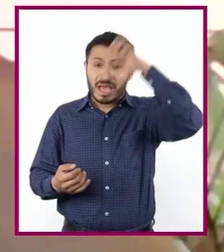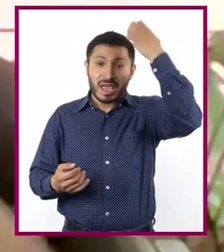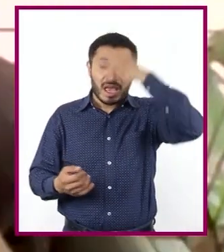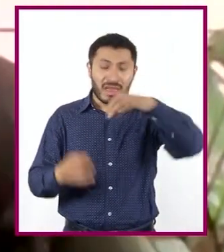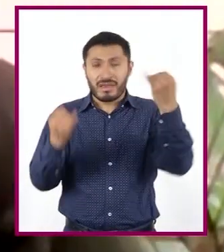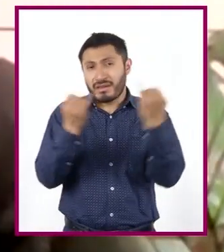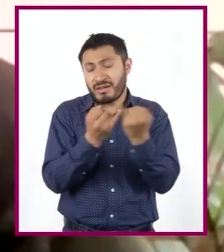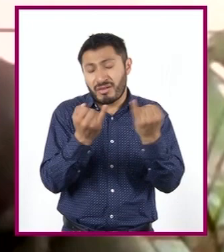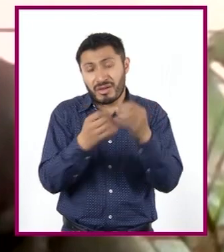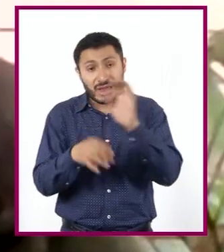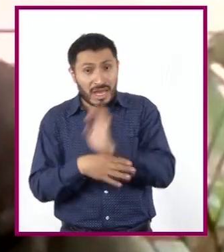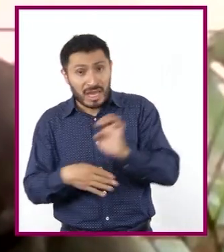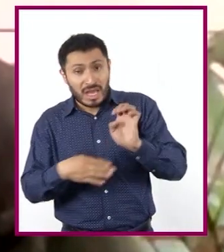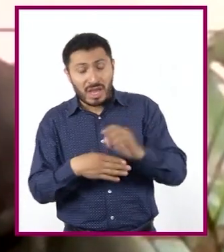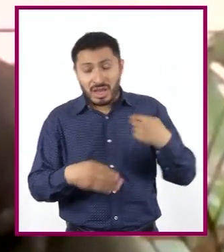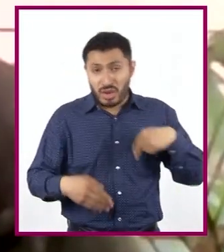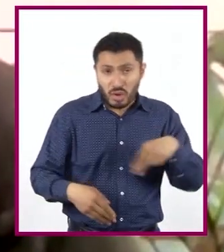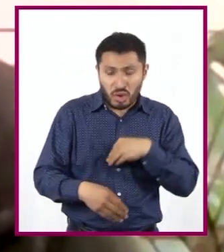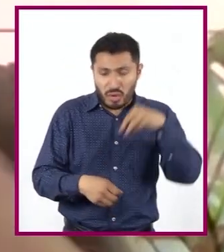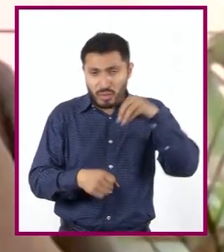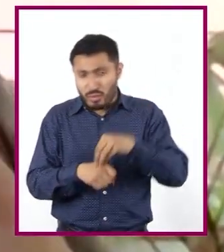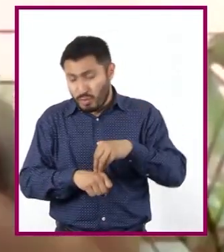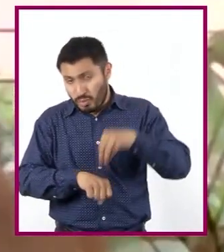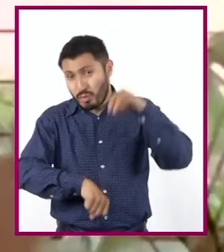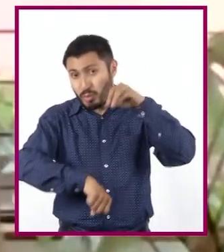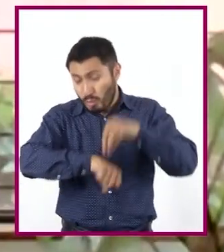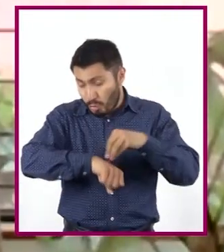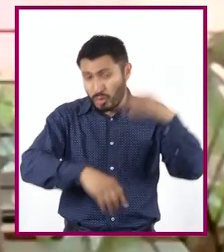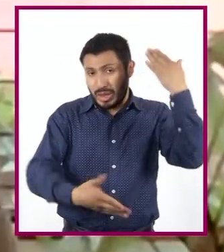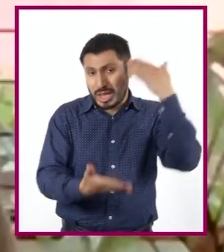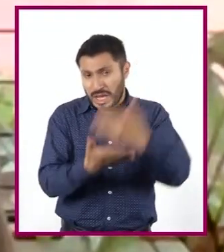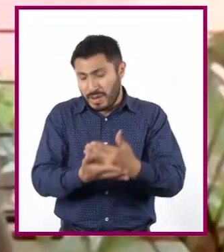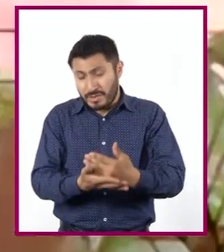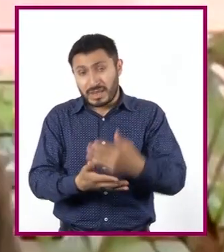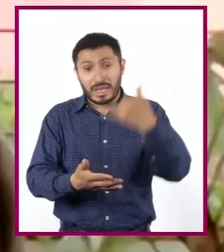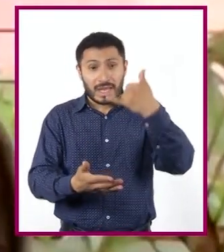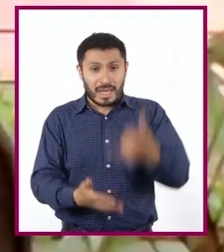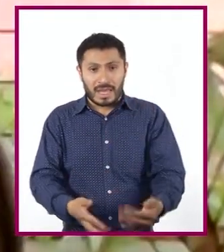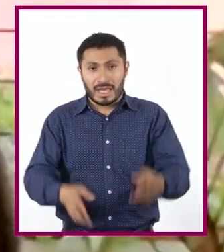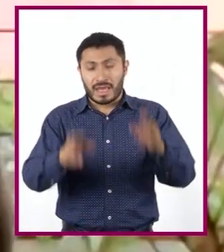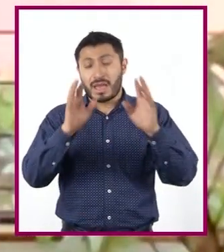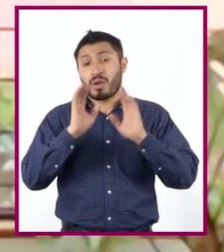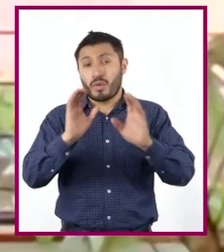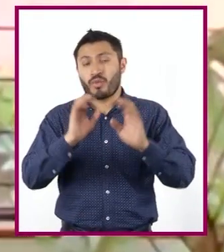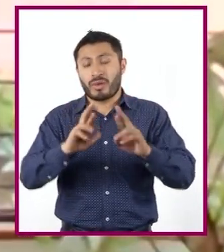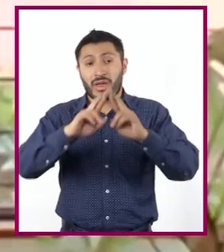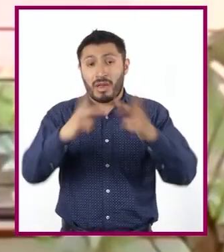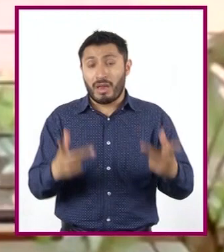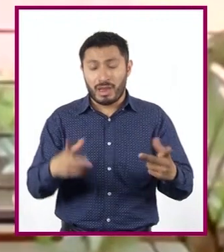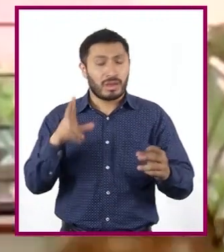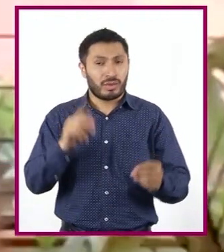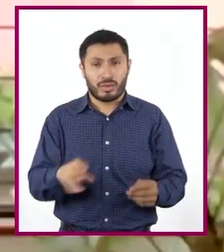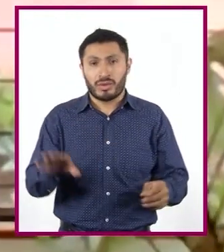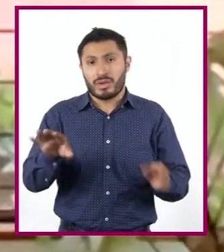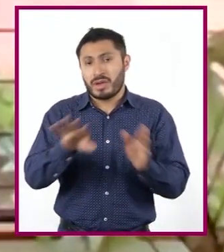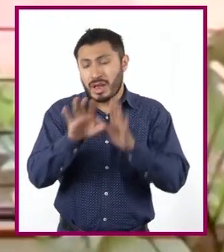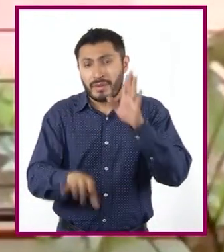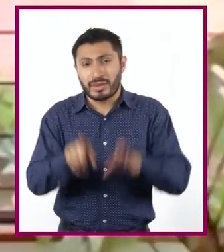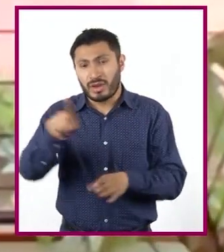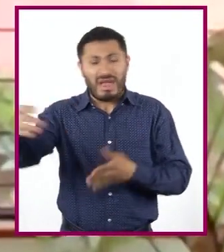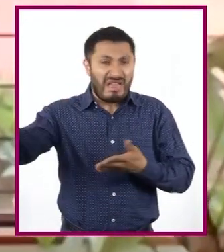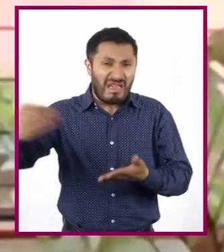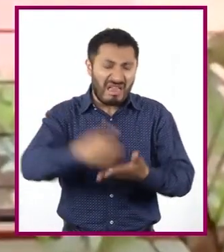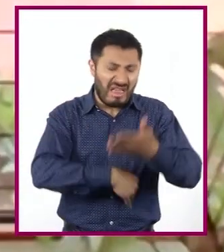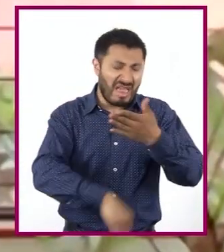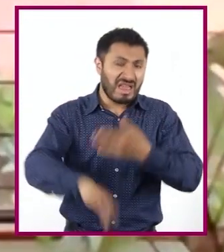pues le doy esa oportunidad, ¿no? Pero no pasa cuando leo un cuento. Si el cuento no me atrapa desde las primeras 5 líneas, lo dejo. Y este es un derecho del